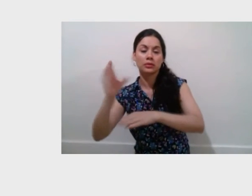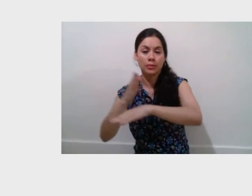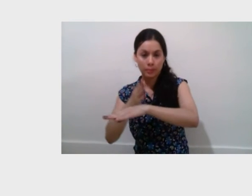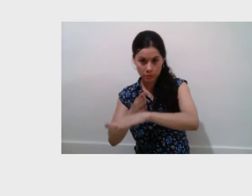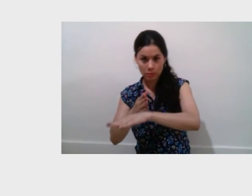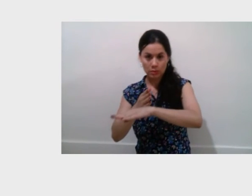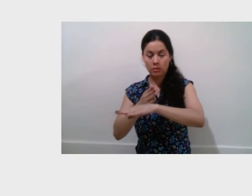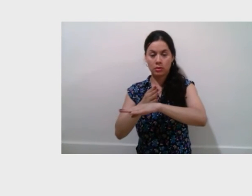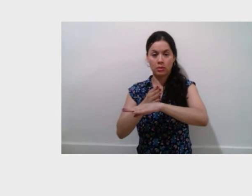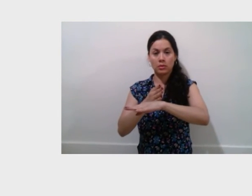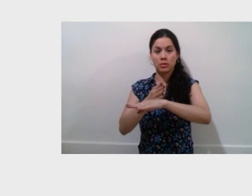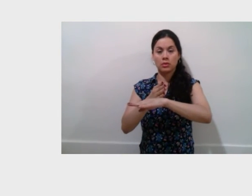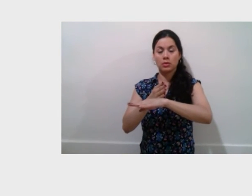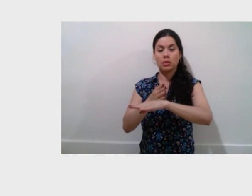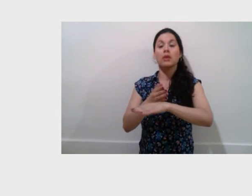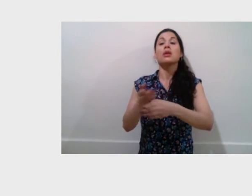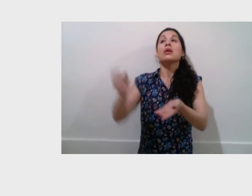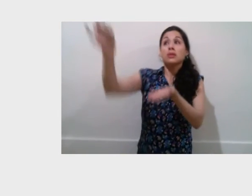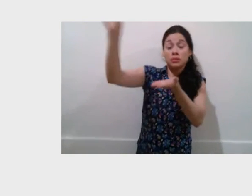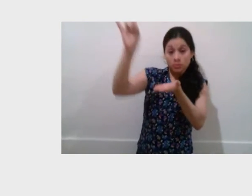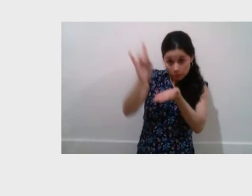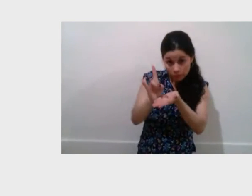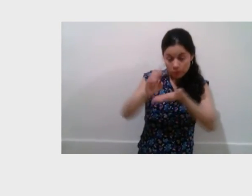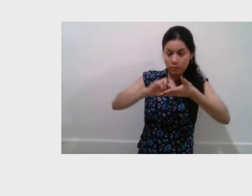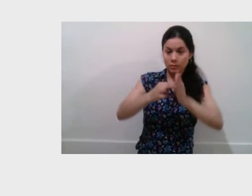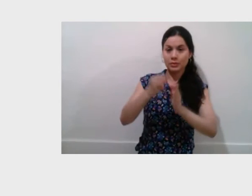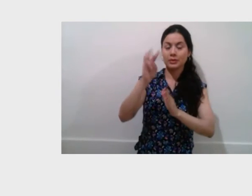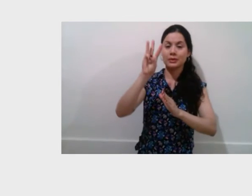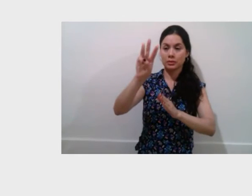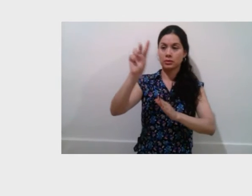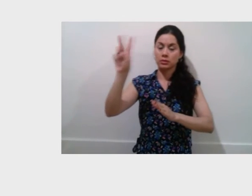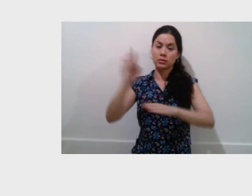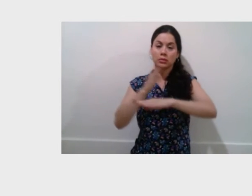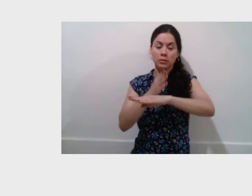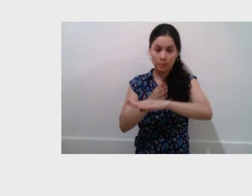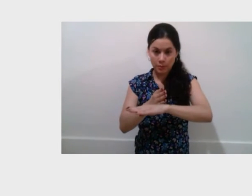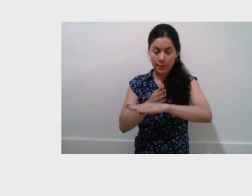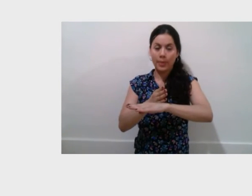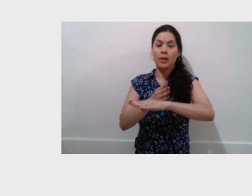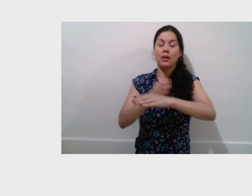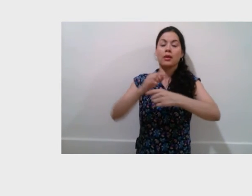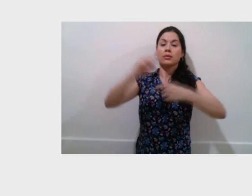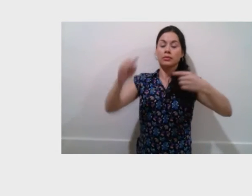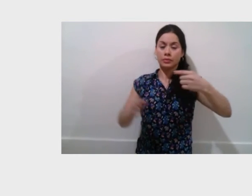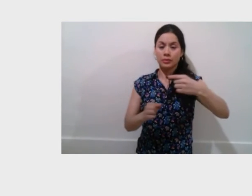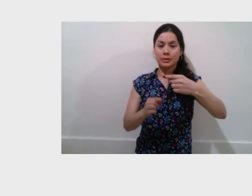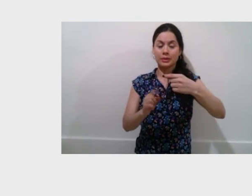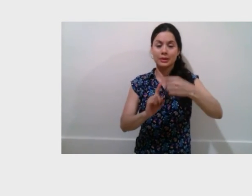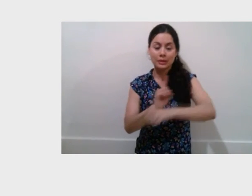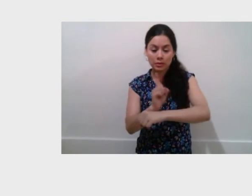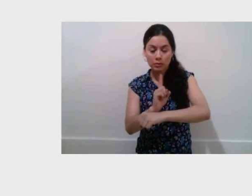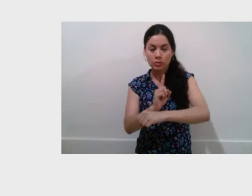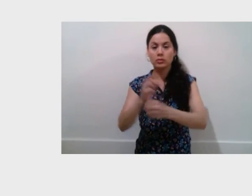pies y la gravedad de 32 pies sobre segundo